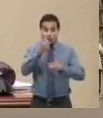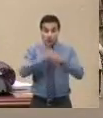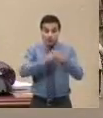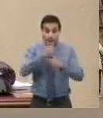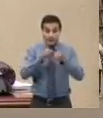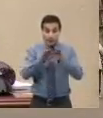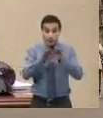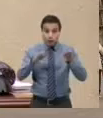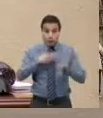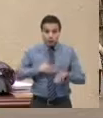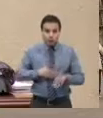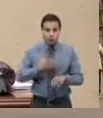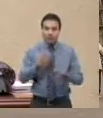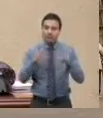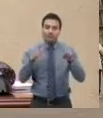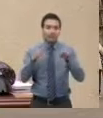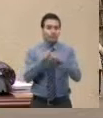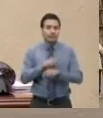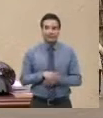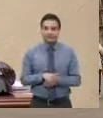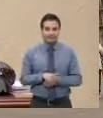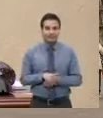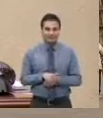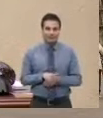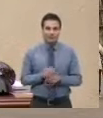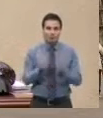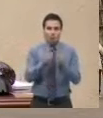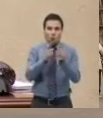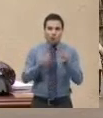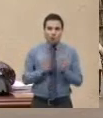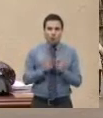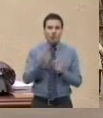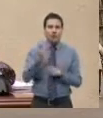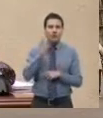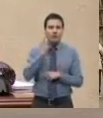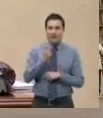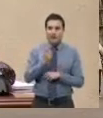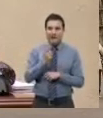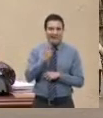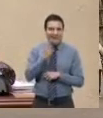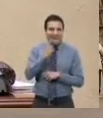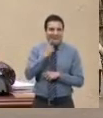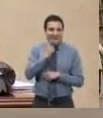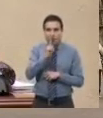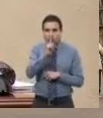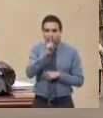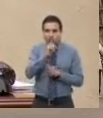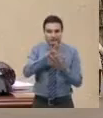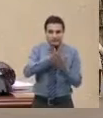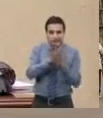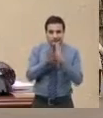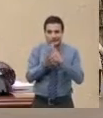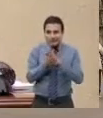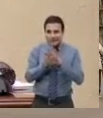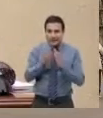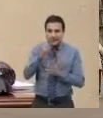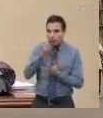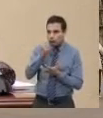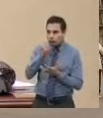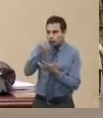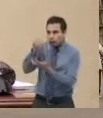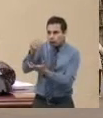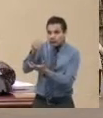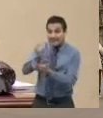de recurso en maquinación, en acciones maquinadas de forma fraudulenta es lo que